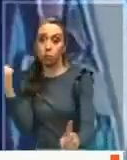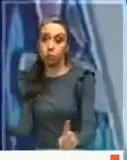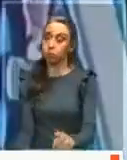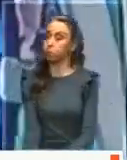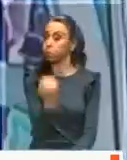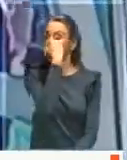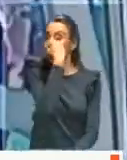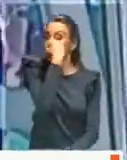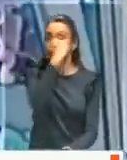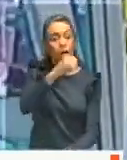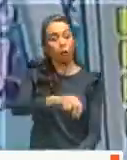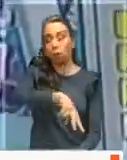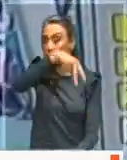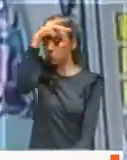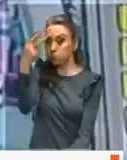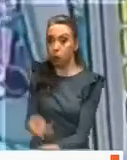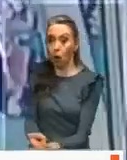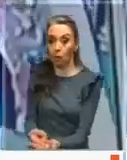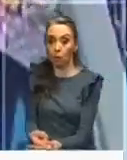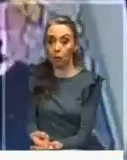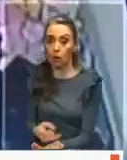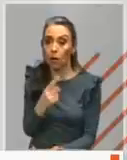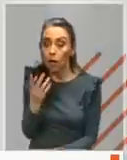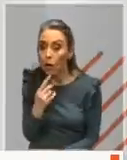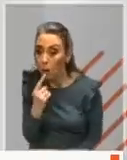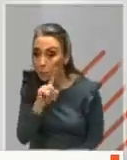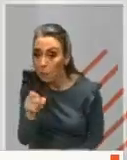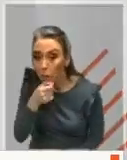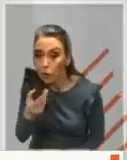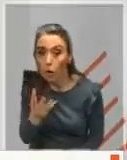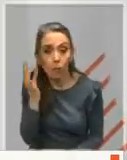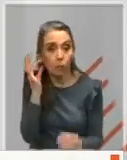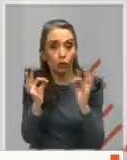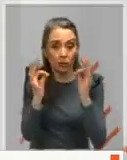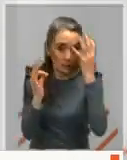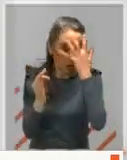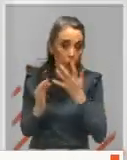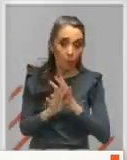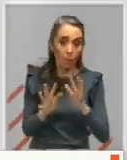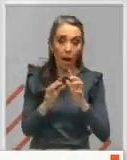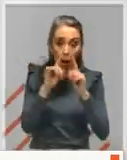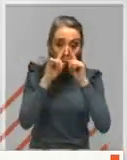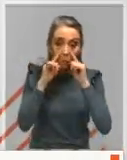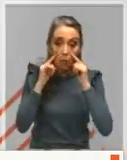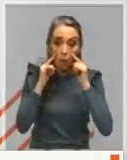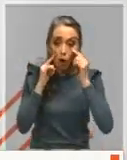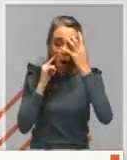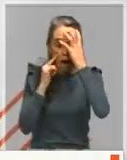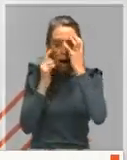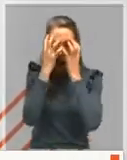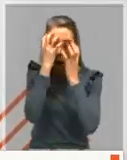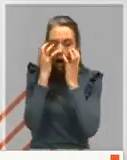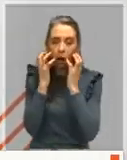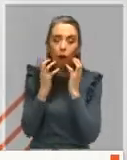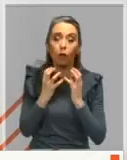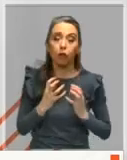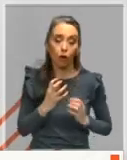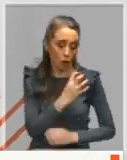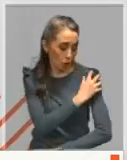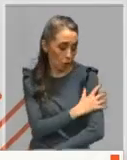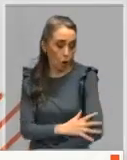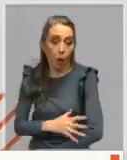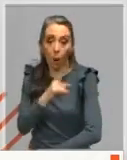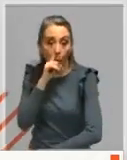dejó en el suelo. ¿Cómo quedó ella? Mal. Tiene muchos hematomas en el rostro, en los